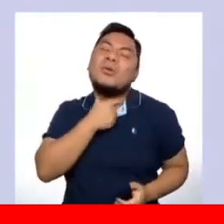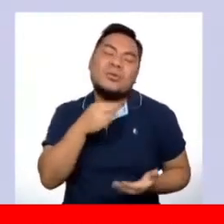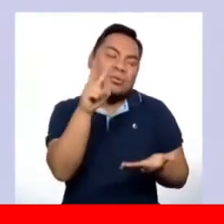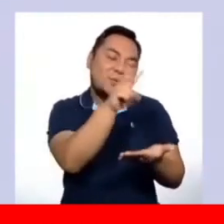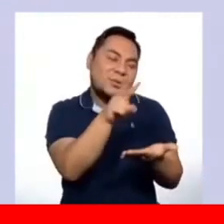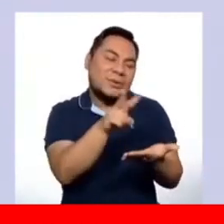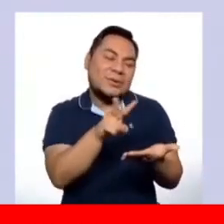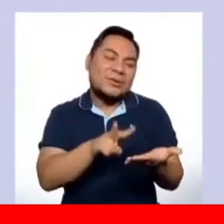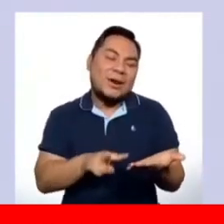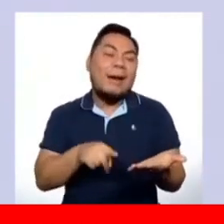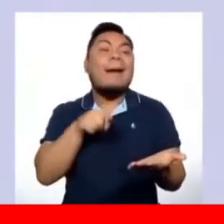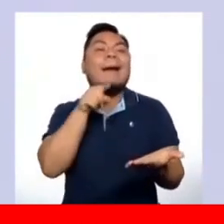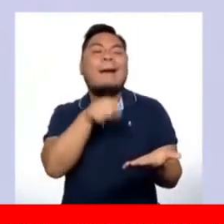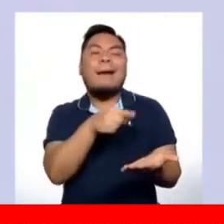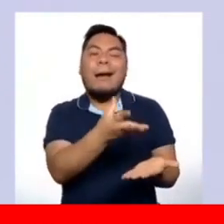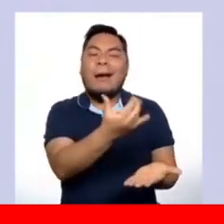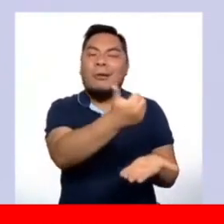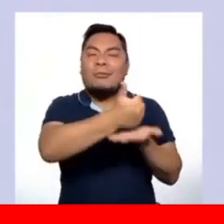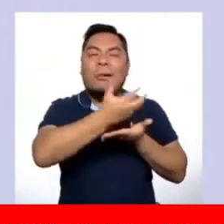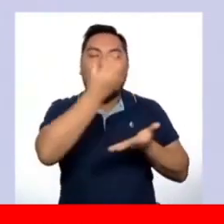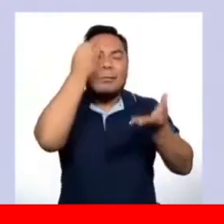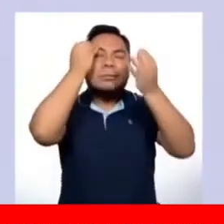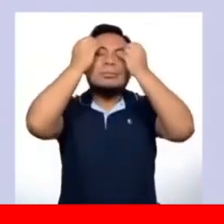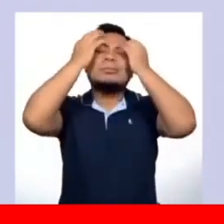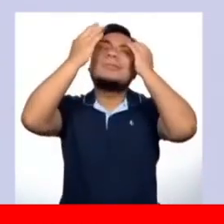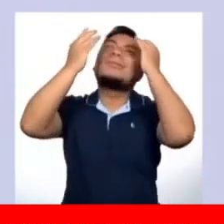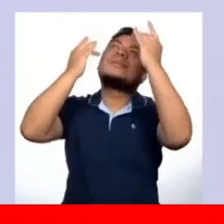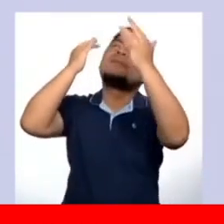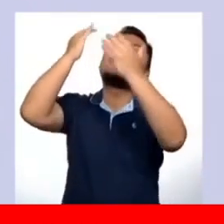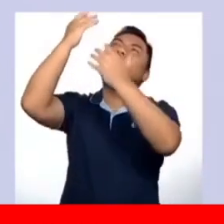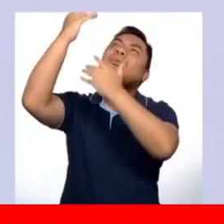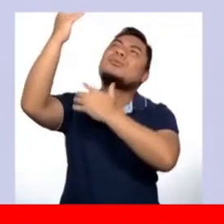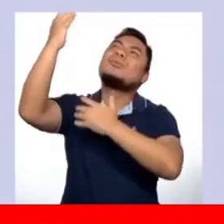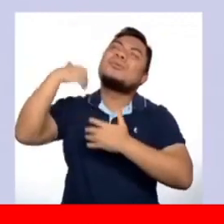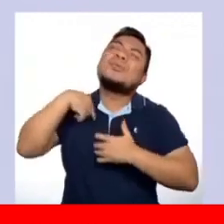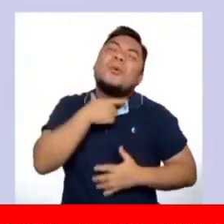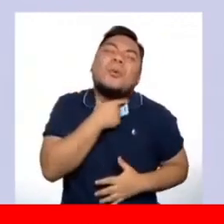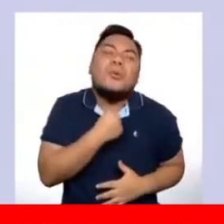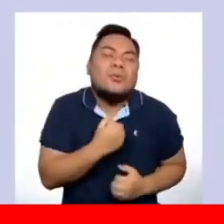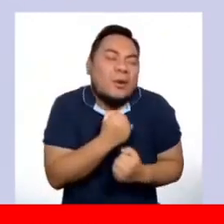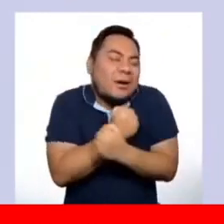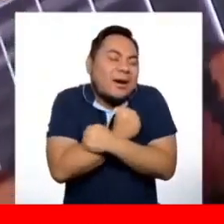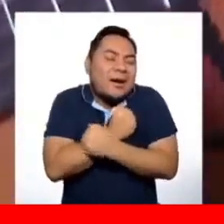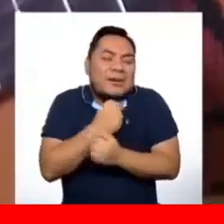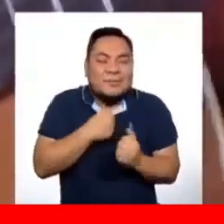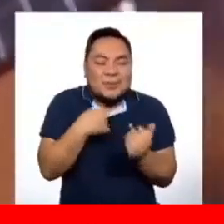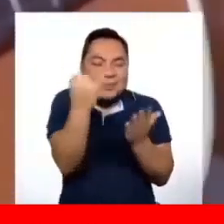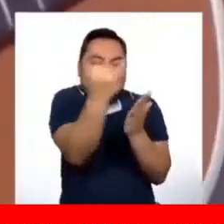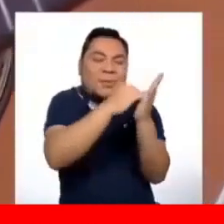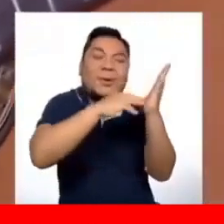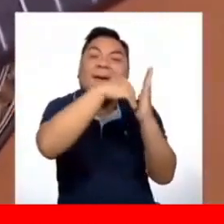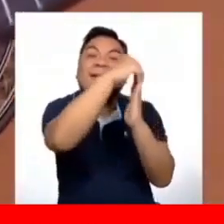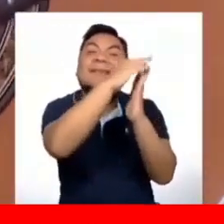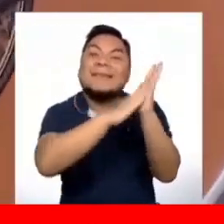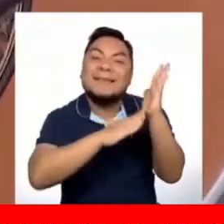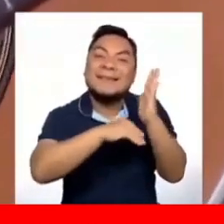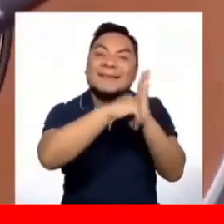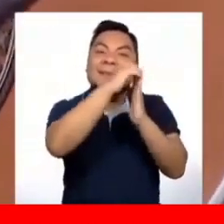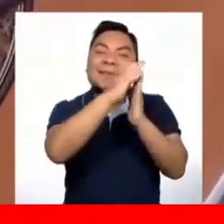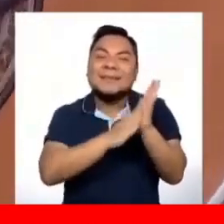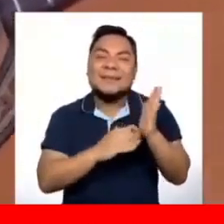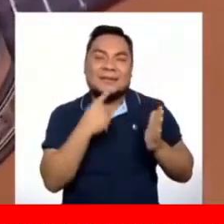porque me ayudan a imaginar. Me gusta pintar, me